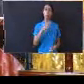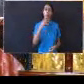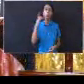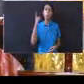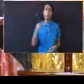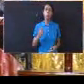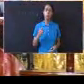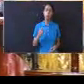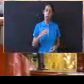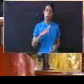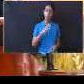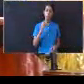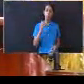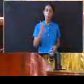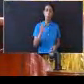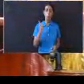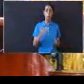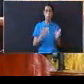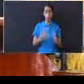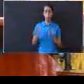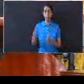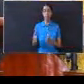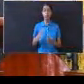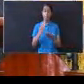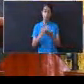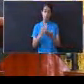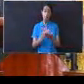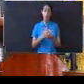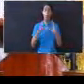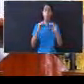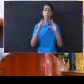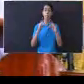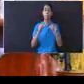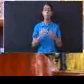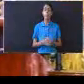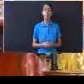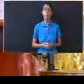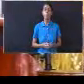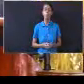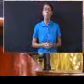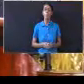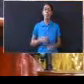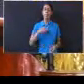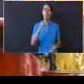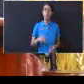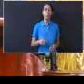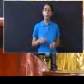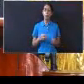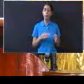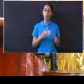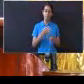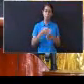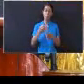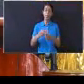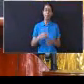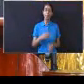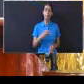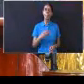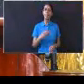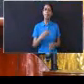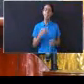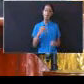Mire, a veces uno no lo entiende. La Biblia habla y como le digo, esto no es parte del mensaje. Pero ya el tiempo empezó a correr y ahorita me apuro. Pero mire,